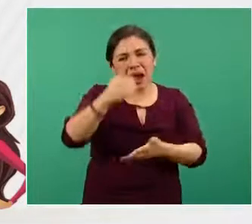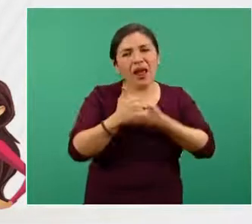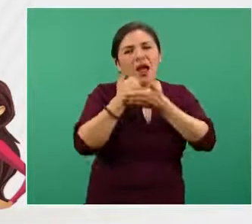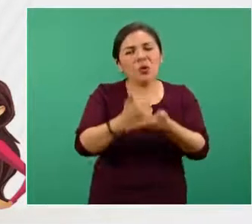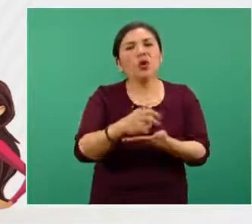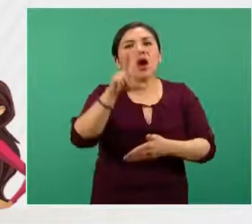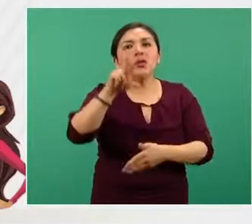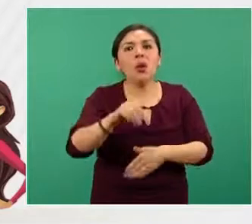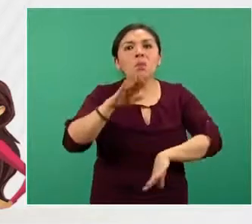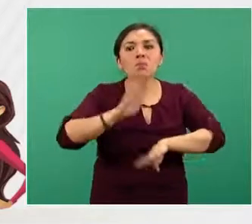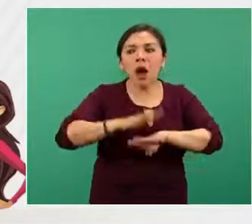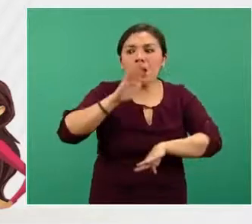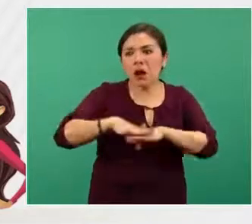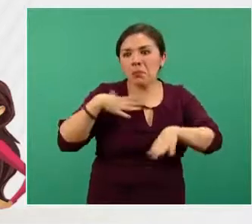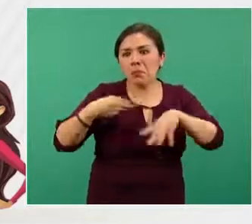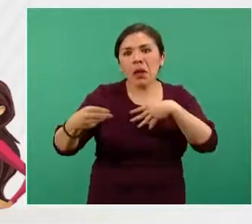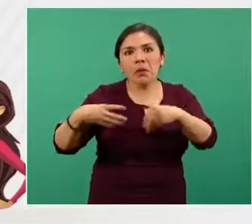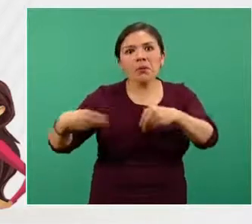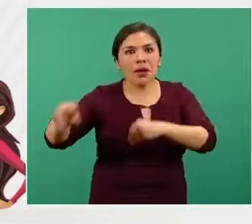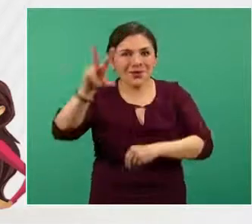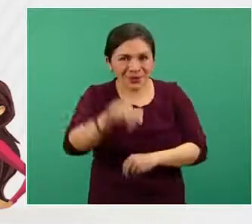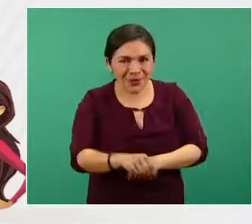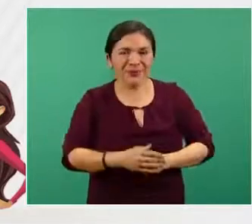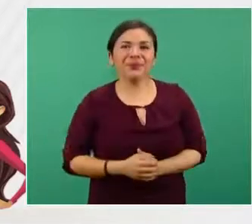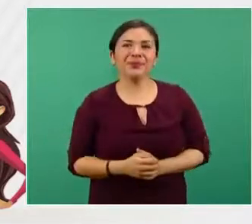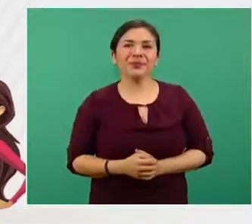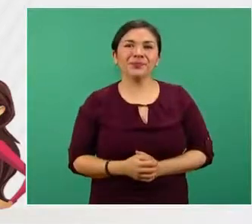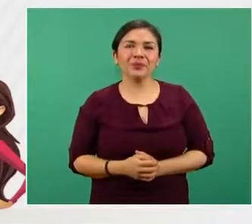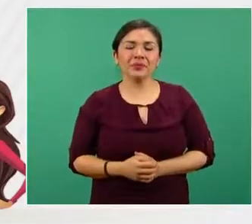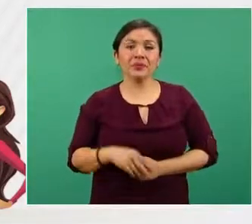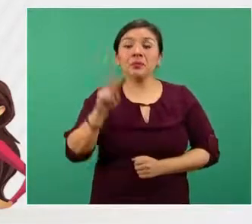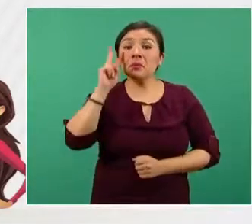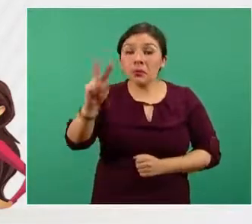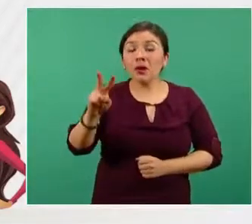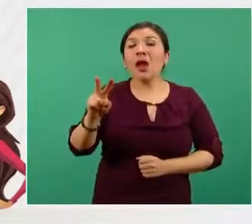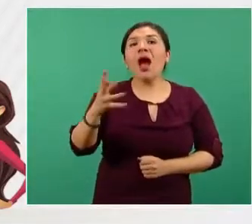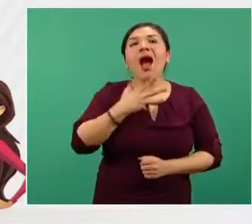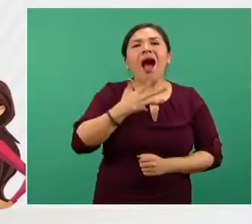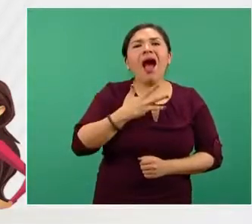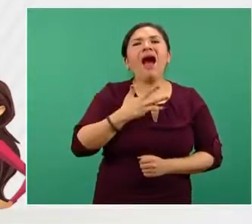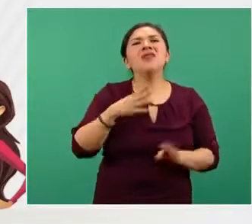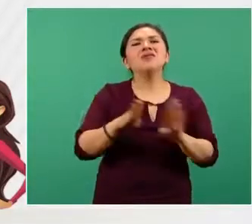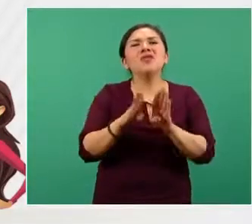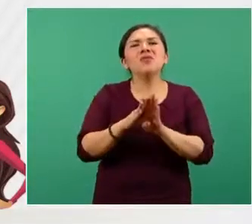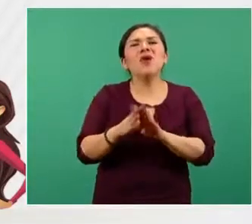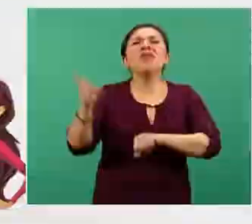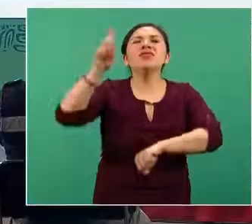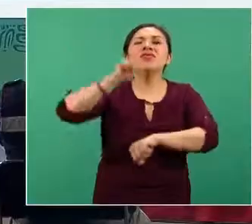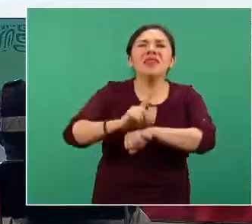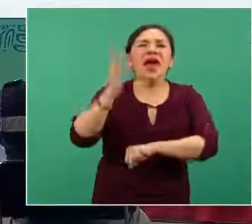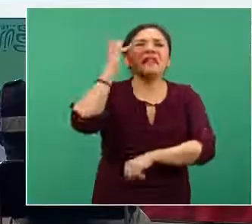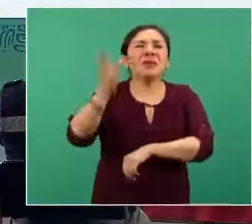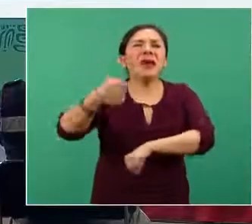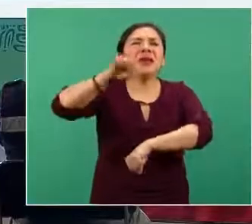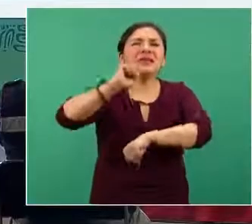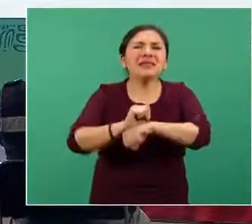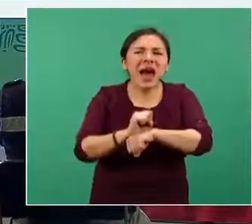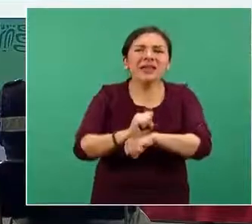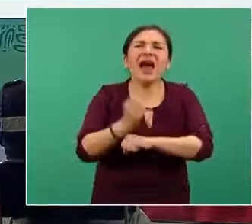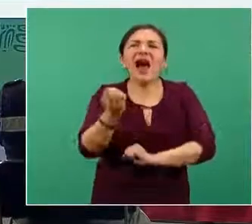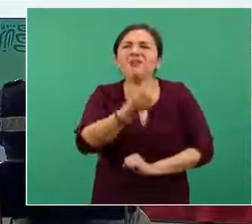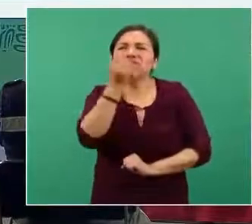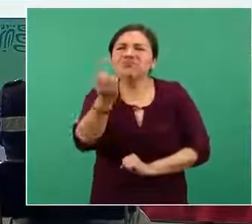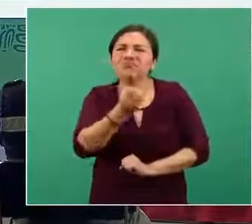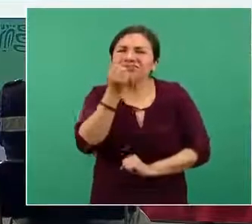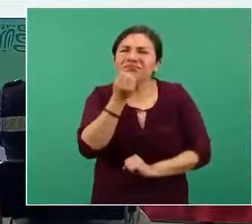no permitir que haya contagios. Participa de los eventos religiosos desde casa. El nombre de la semana lo dice, Semana Santa. Esto se hace